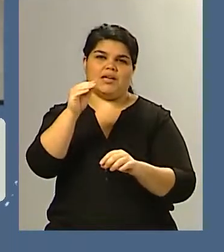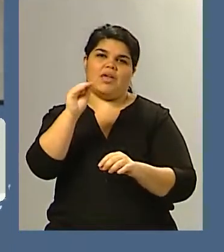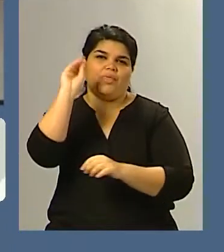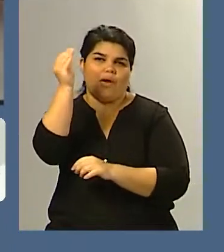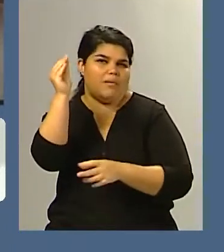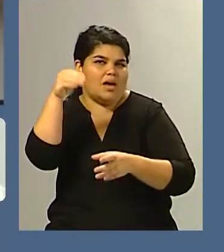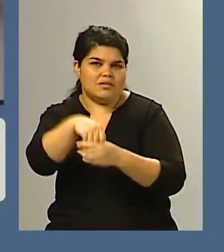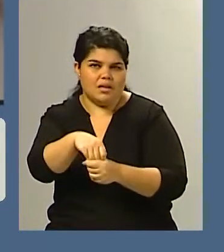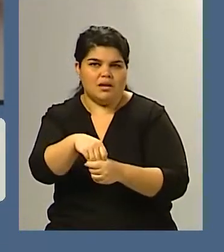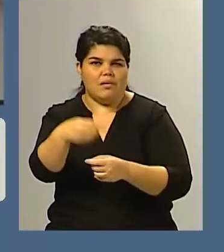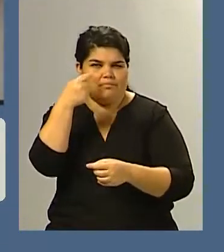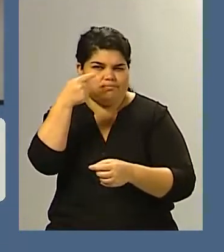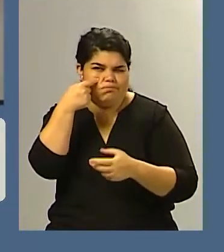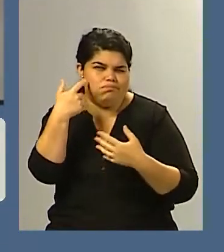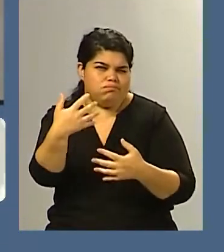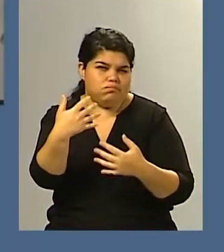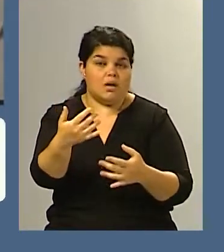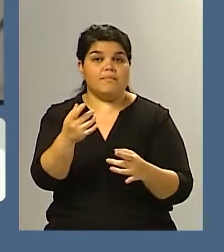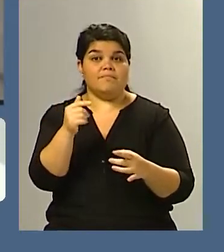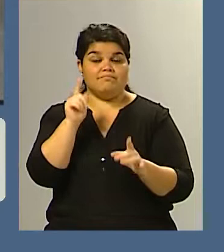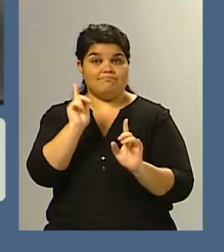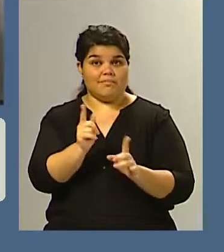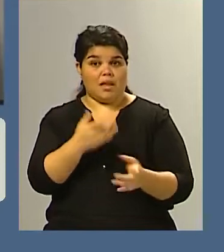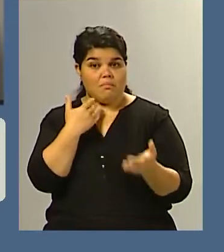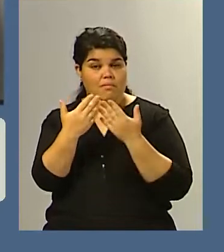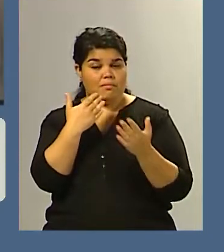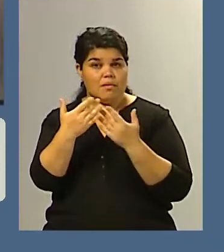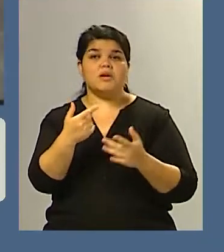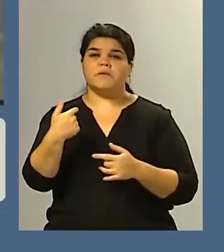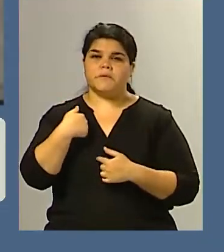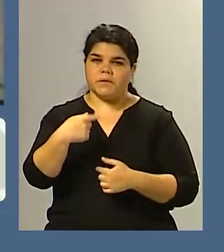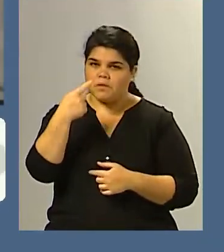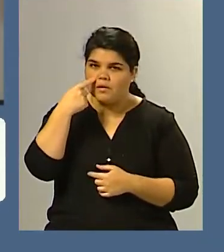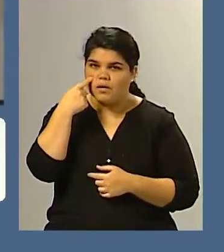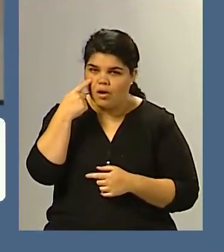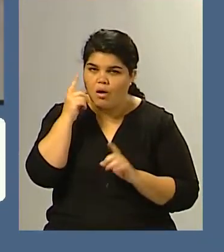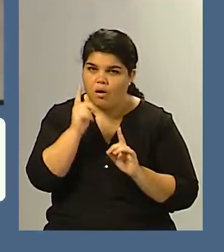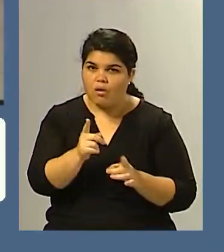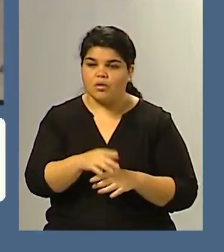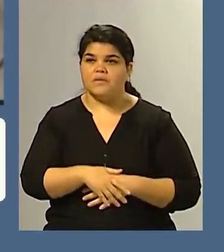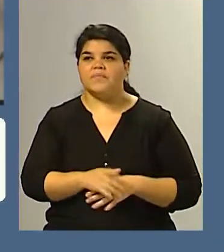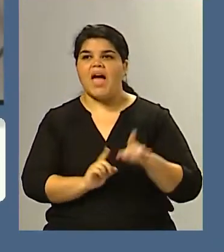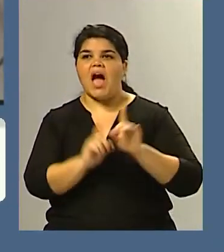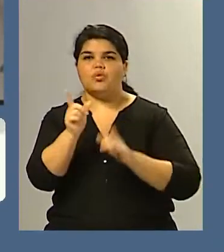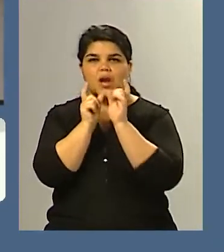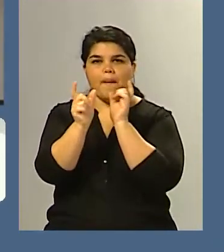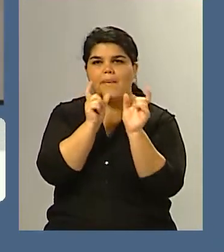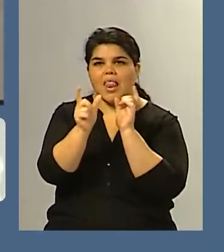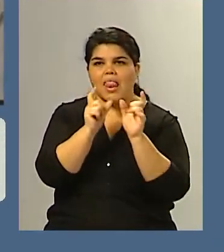Entonces, y yo es algo que vengo conociendo hace tiempo y hablo correctamente, con alguna corrección el portugués o me entiendo muy